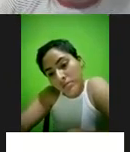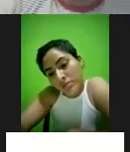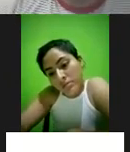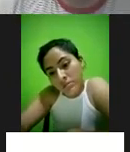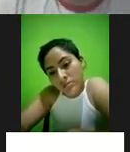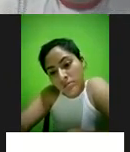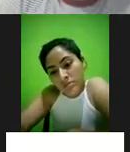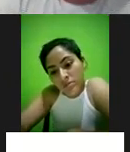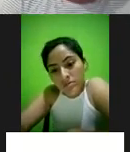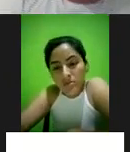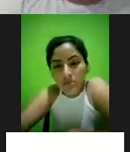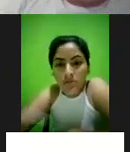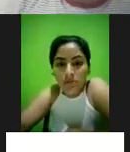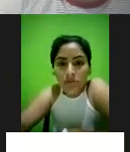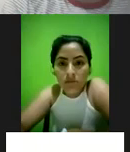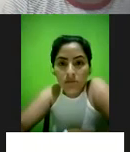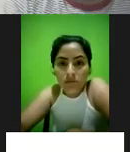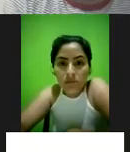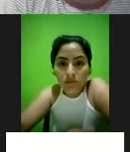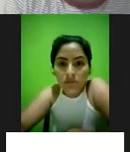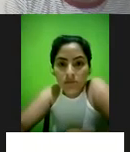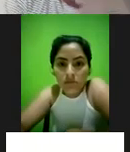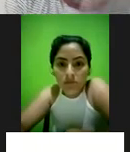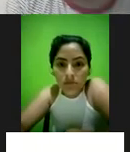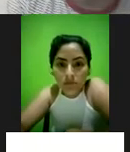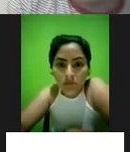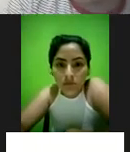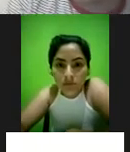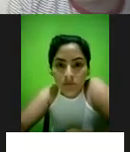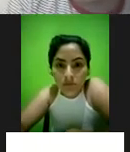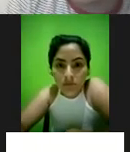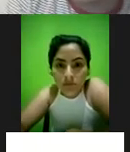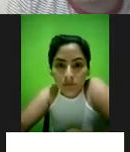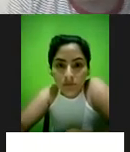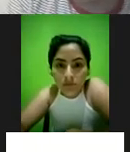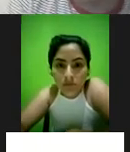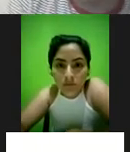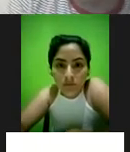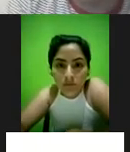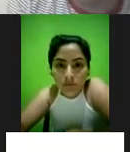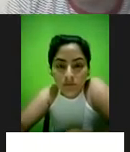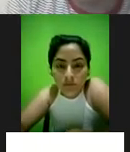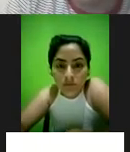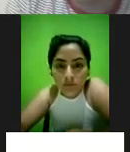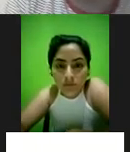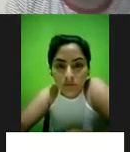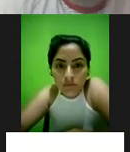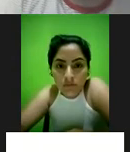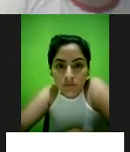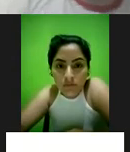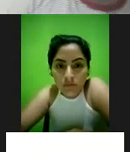entiende por sistema tegumentario? A ver, alguien, un voluntario, quisiera a ver, hablar o se da idea de qué es un sistema tegumentario, chicos. A